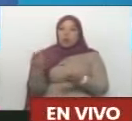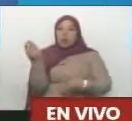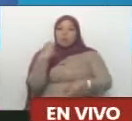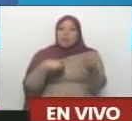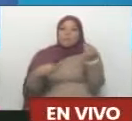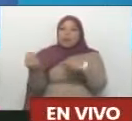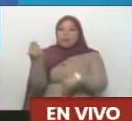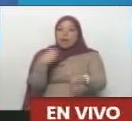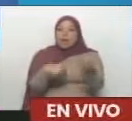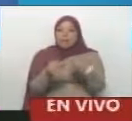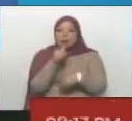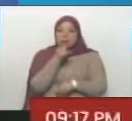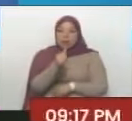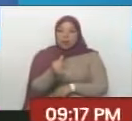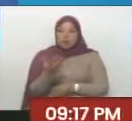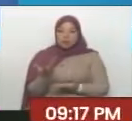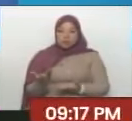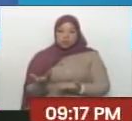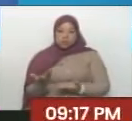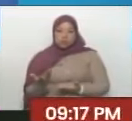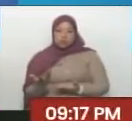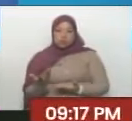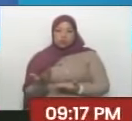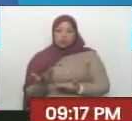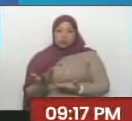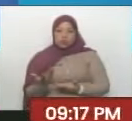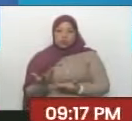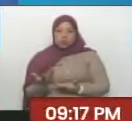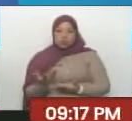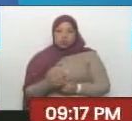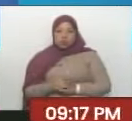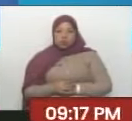multiplicando lo que se llama